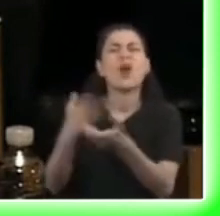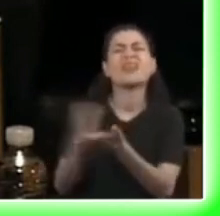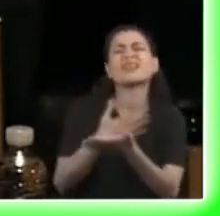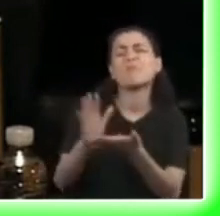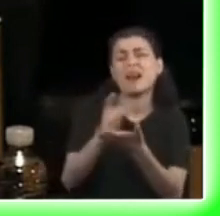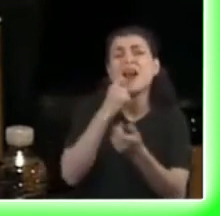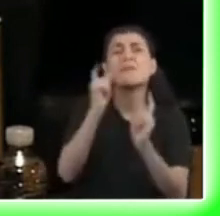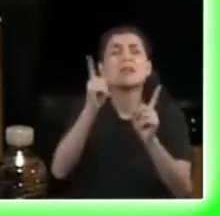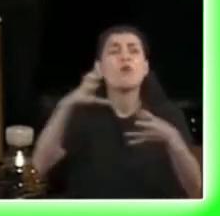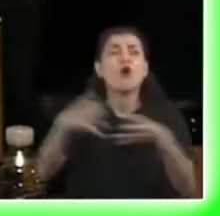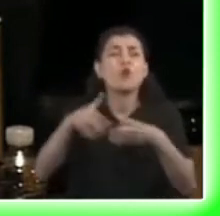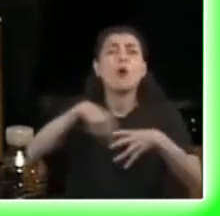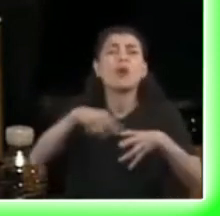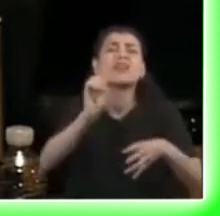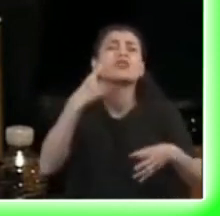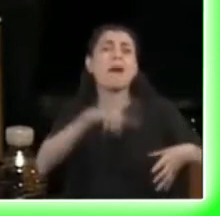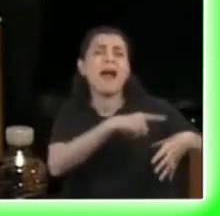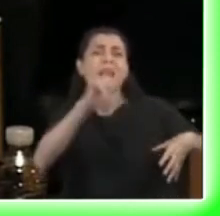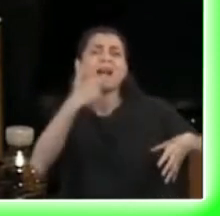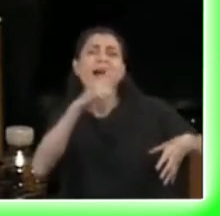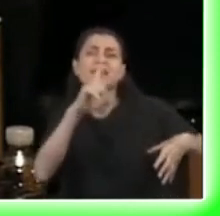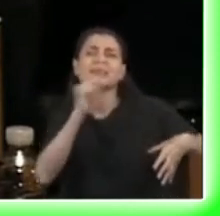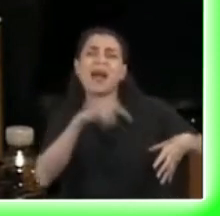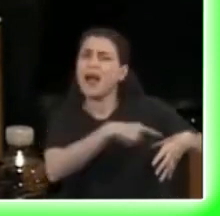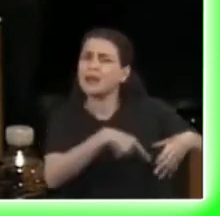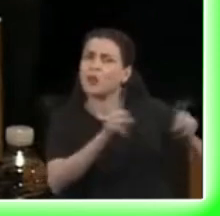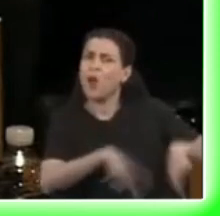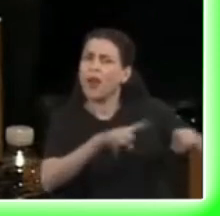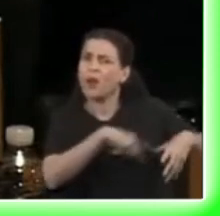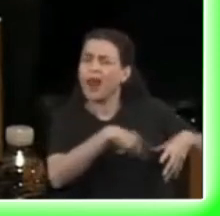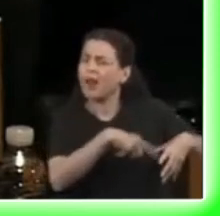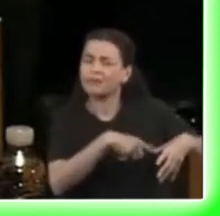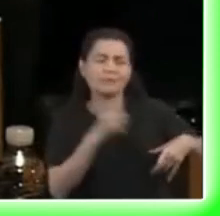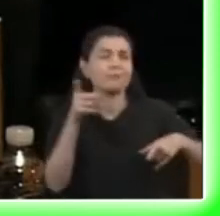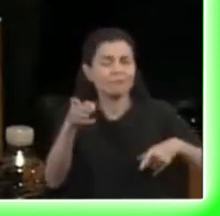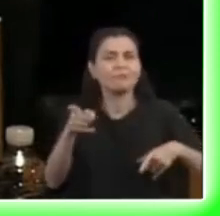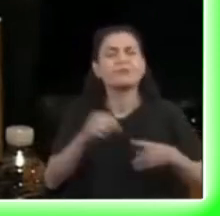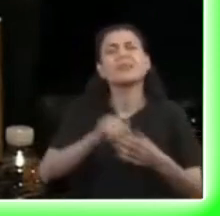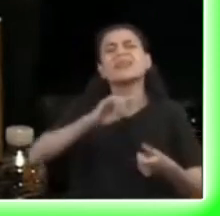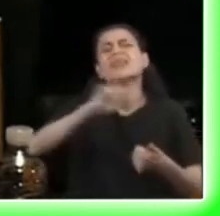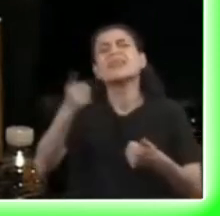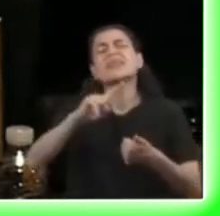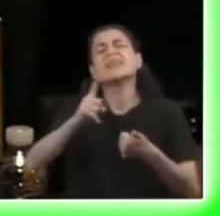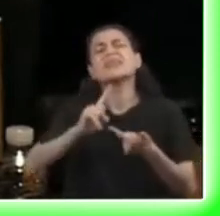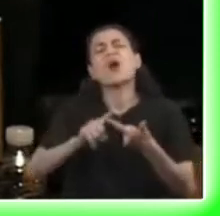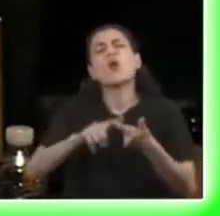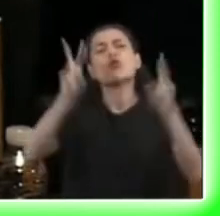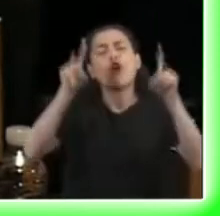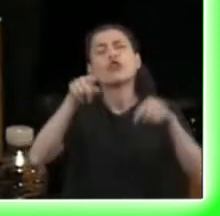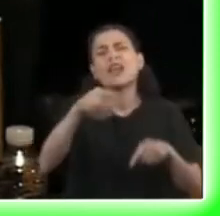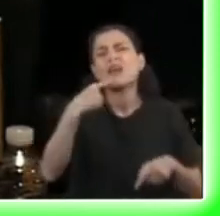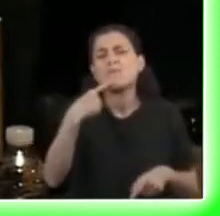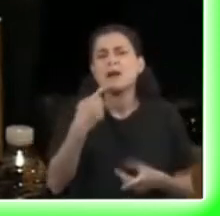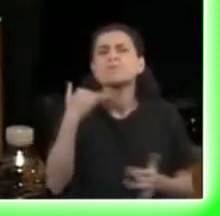la casta. El segundo, y como advertencia al mundo que nos está mirando, es sobre por qué es